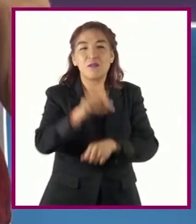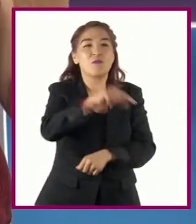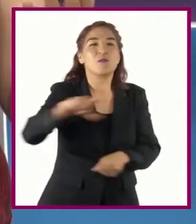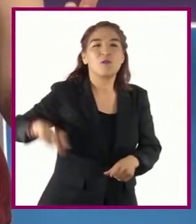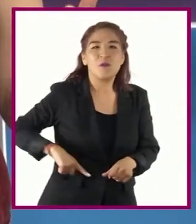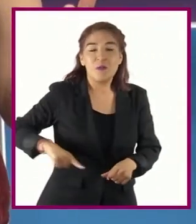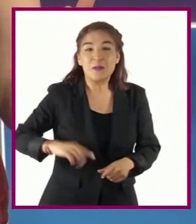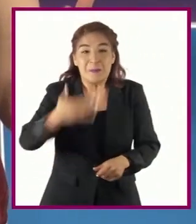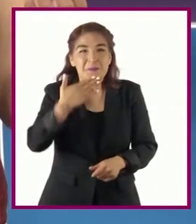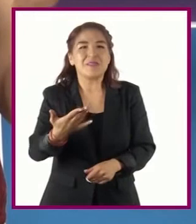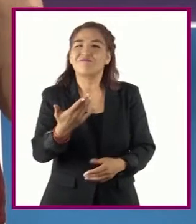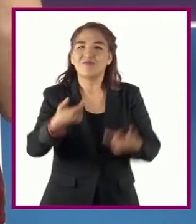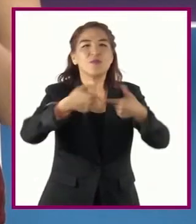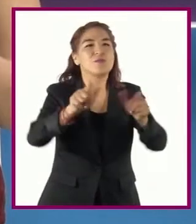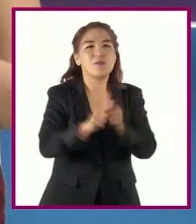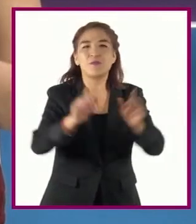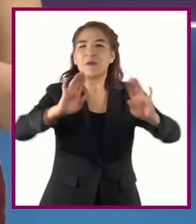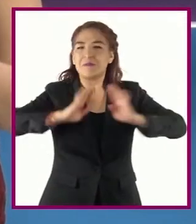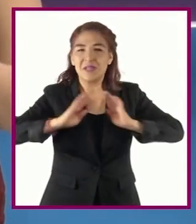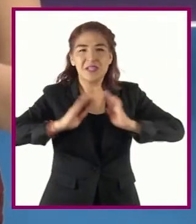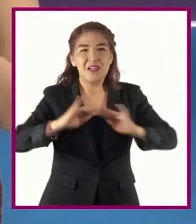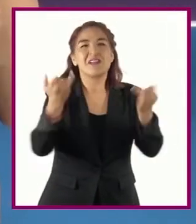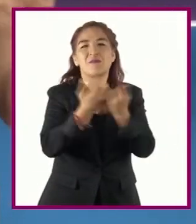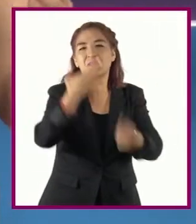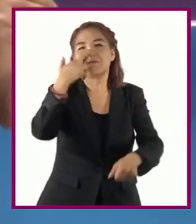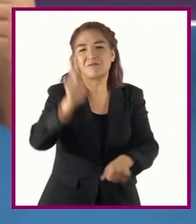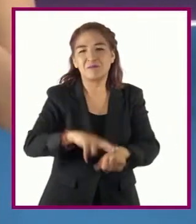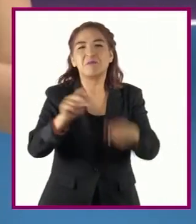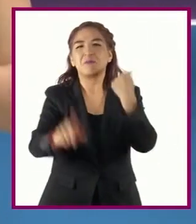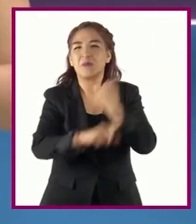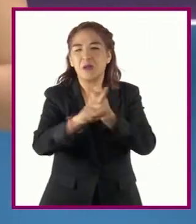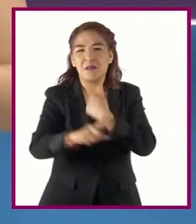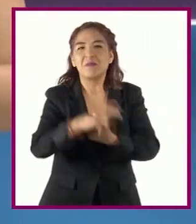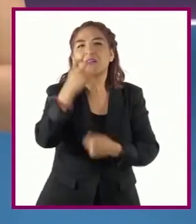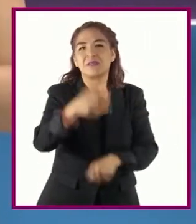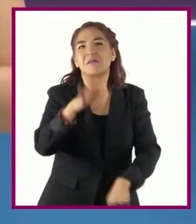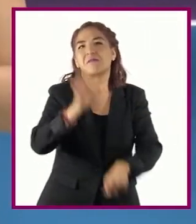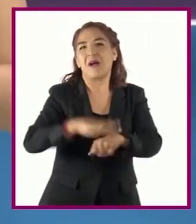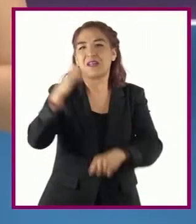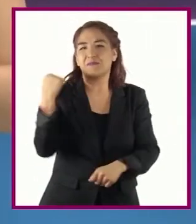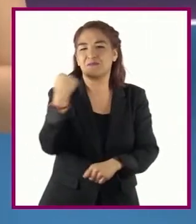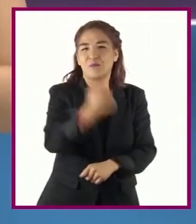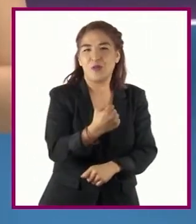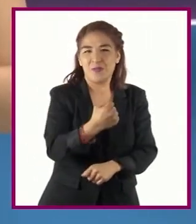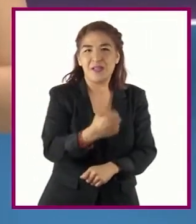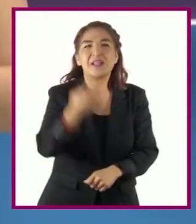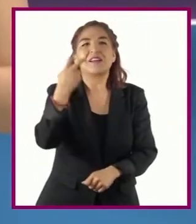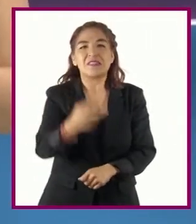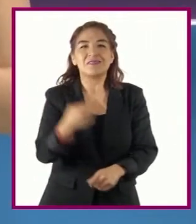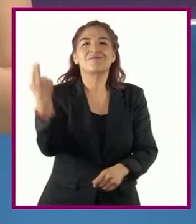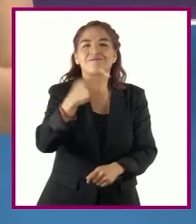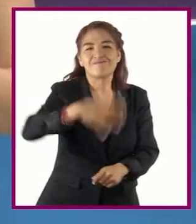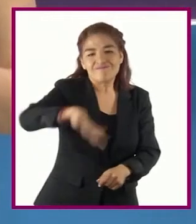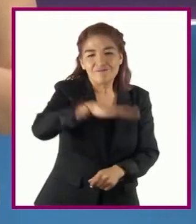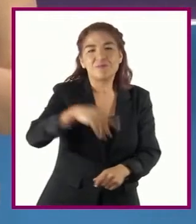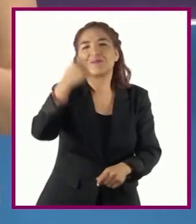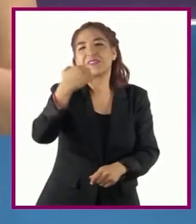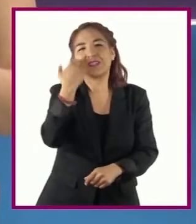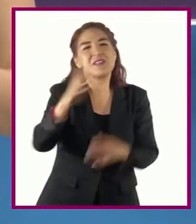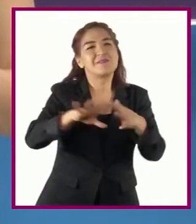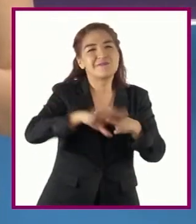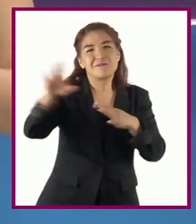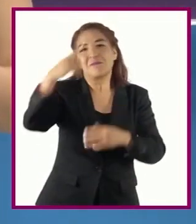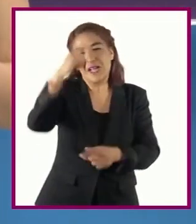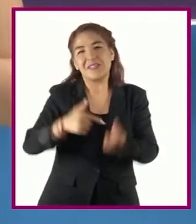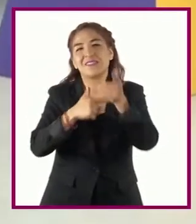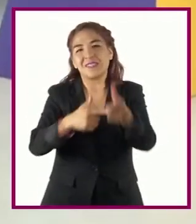inestables, los grupos militares y las delincuenciales que han adquirido más poder, y la necesidad de emigrar por